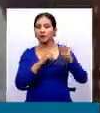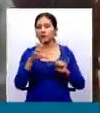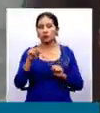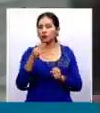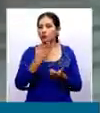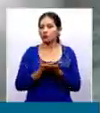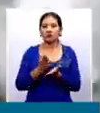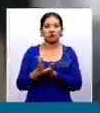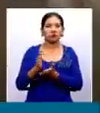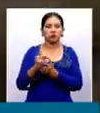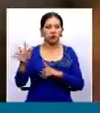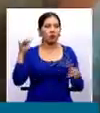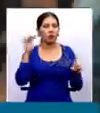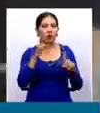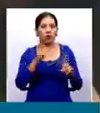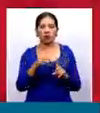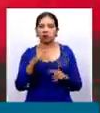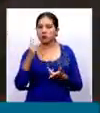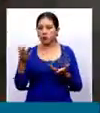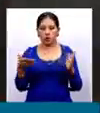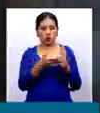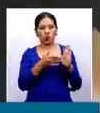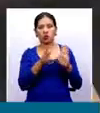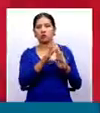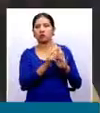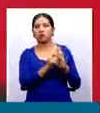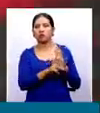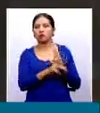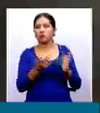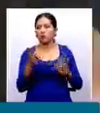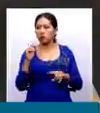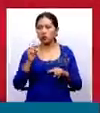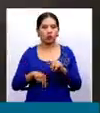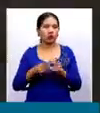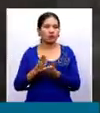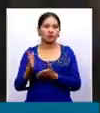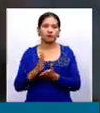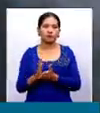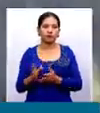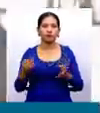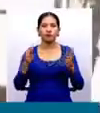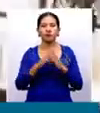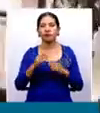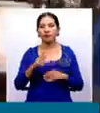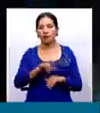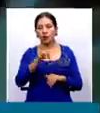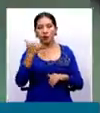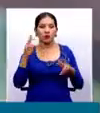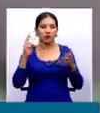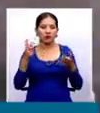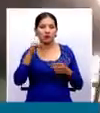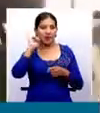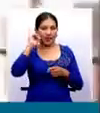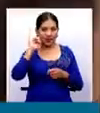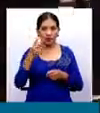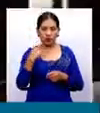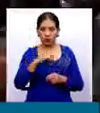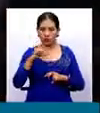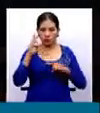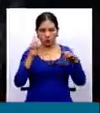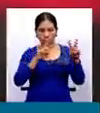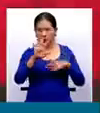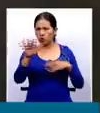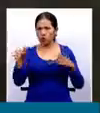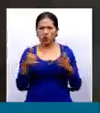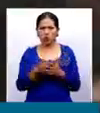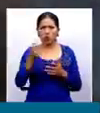hechos vandálicos que van en contra de la constitución política del Estado. En ningún momento ayer hemos sido testigos todos